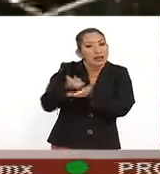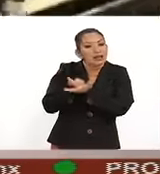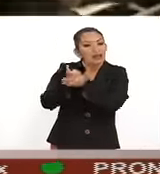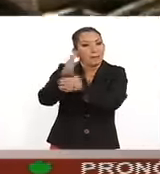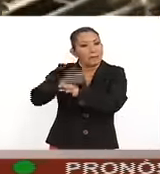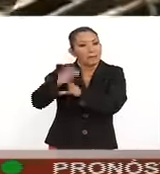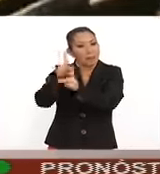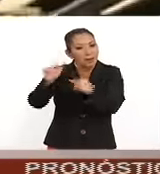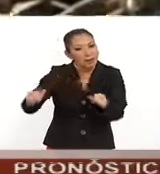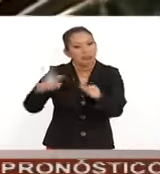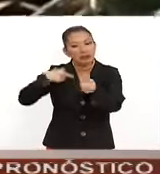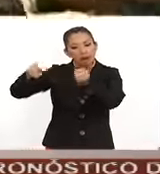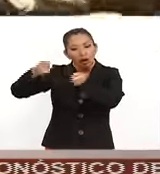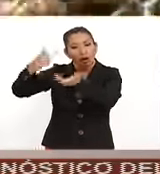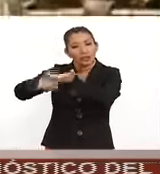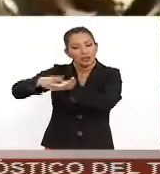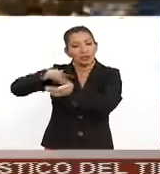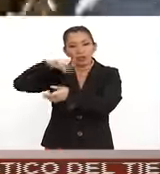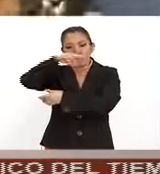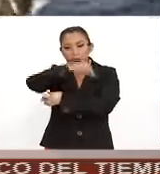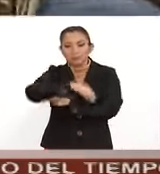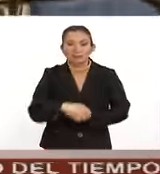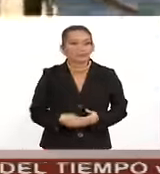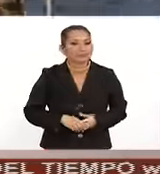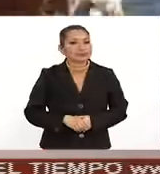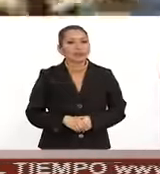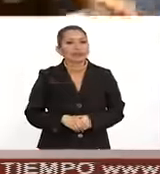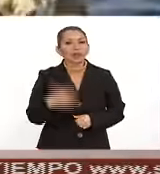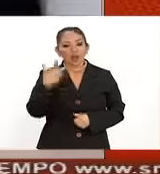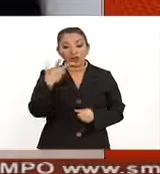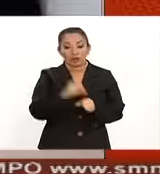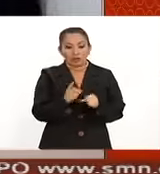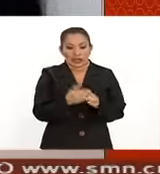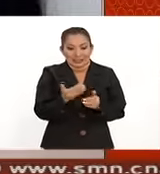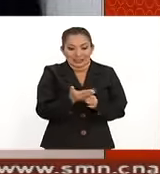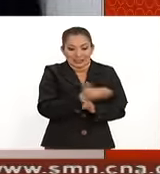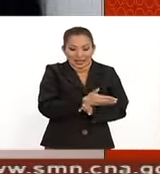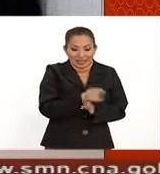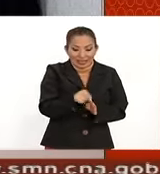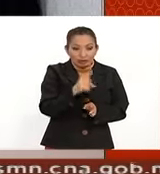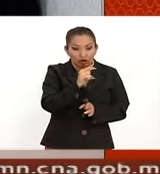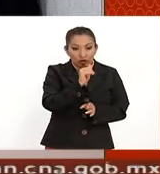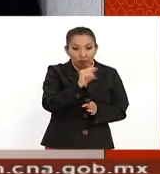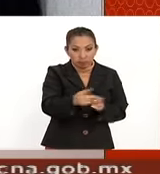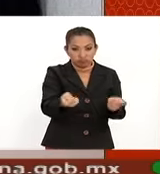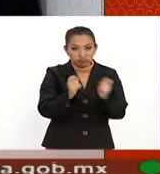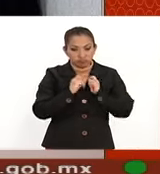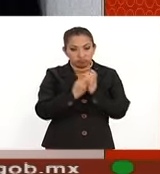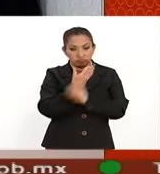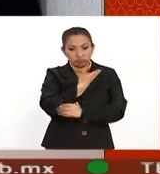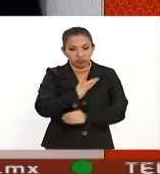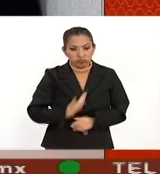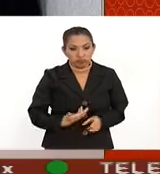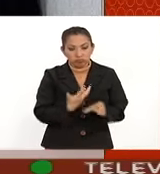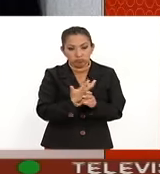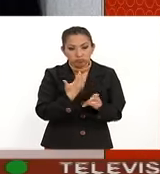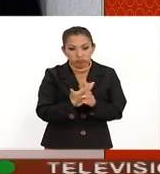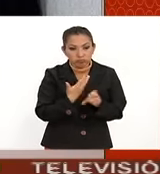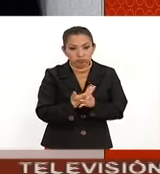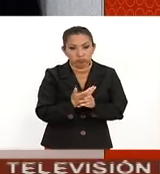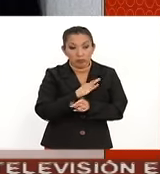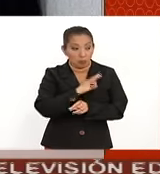mucho más control político en la isla. Claro, ahora se da esto a 8 días de que Donald Trump asuma la presidencia de los Estados Unidos.